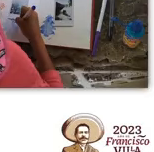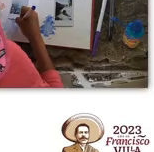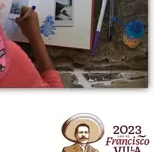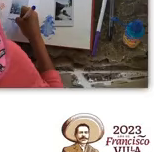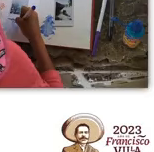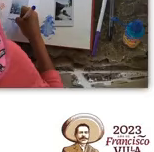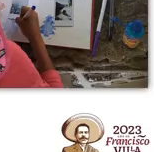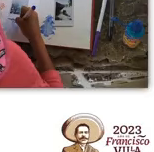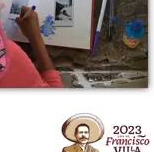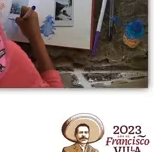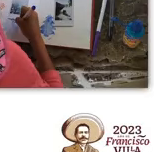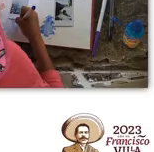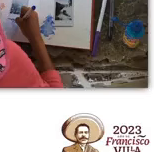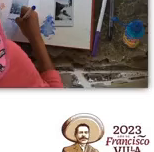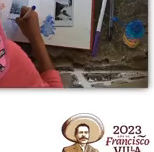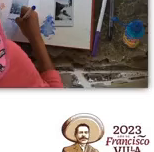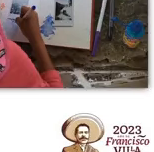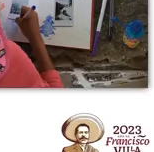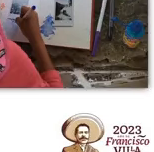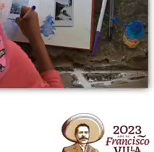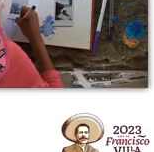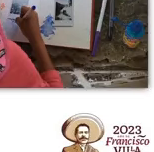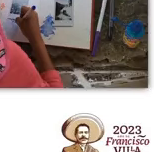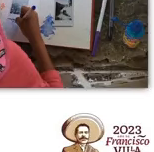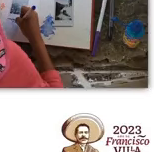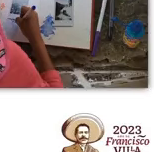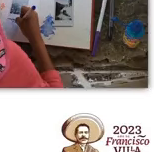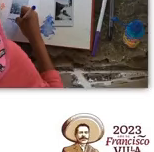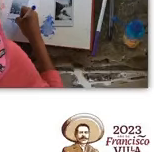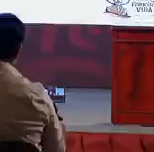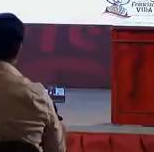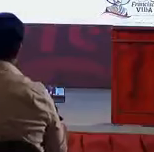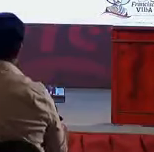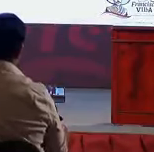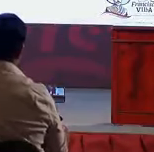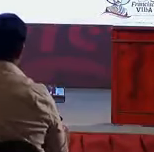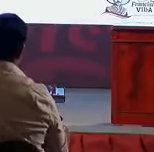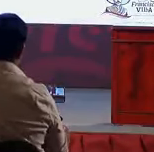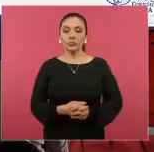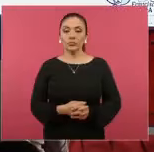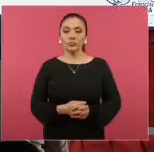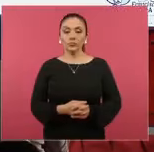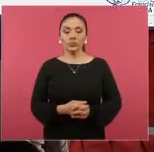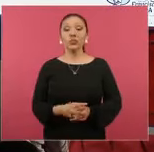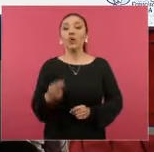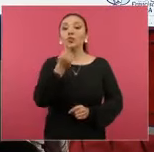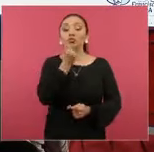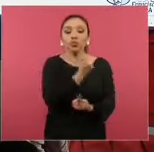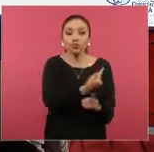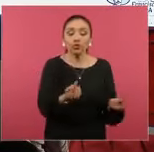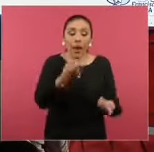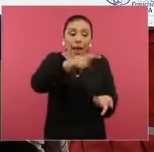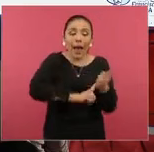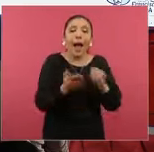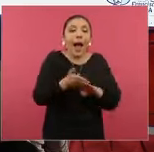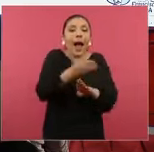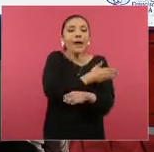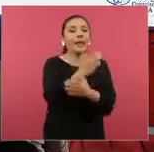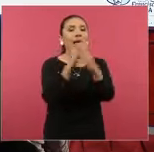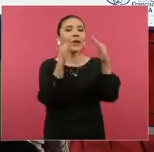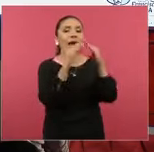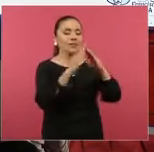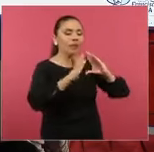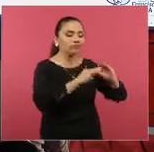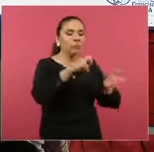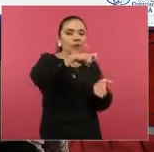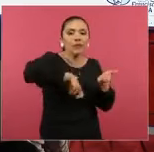valoral de conocimientos y simbólico, que es lo que fortalece su propia formación. El